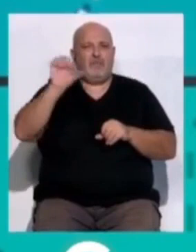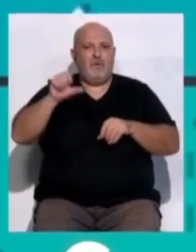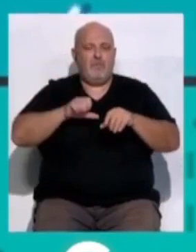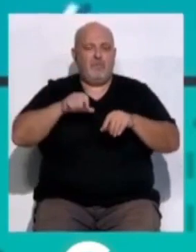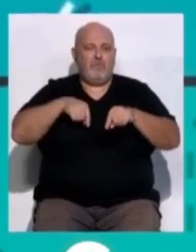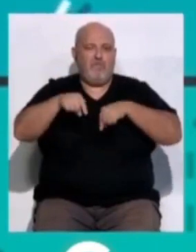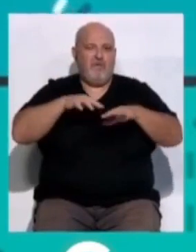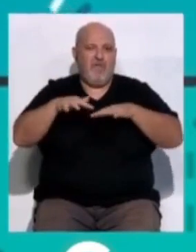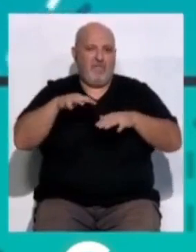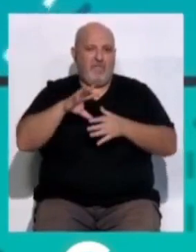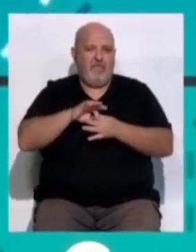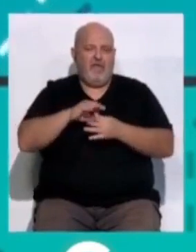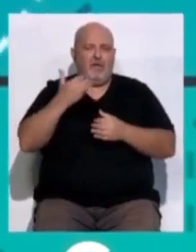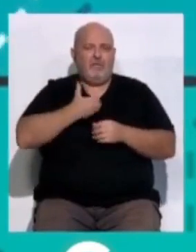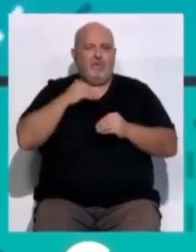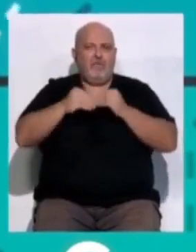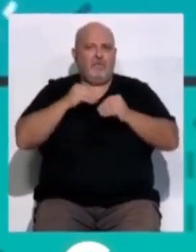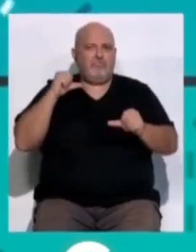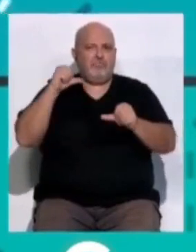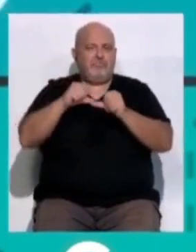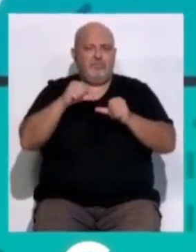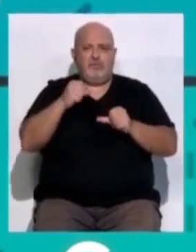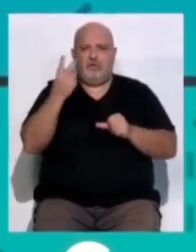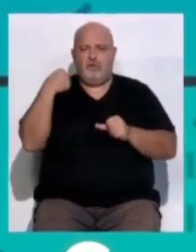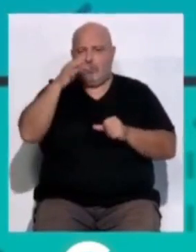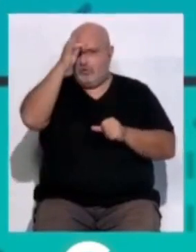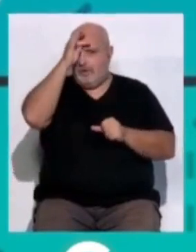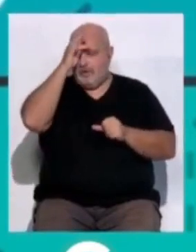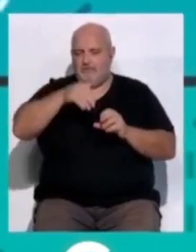Movilidad que el Ayuntamiento viene celebrando desde el pasado domingo.